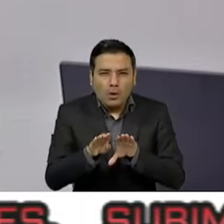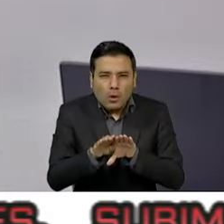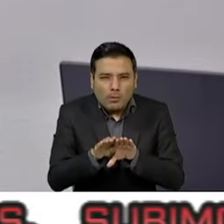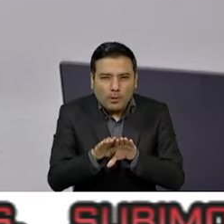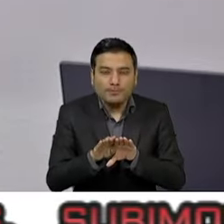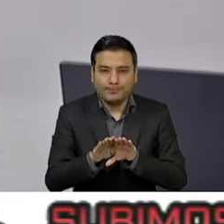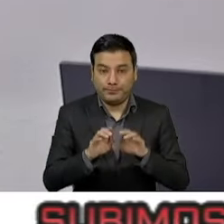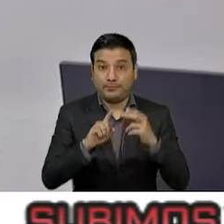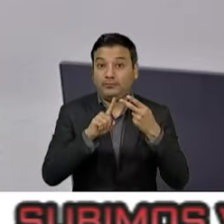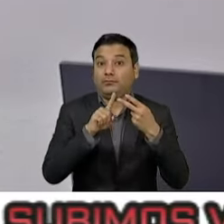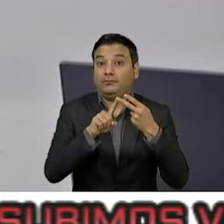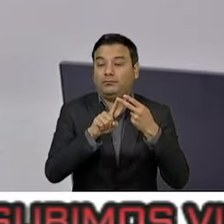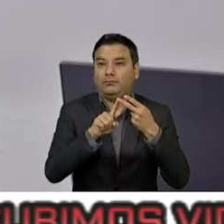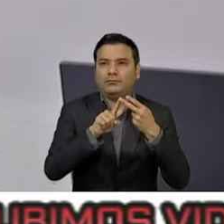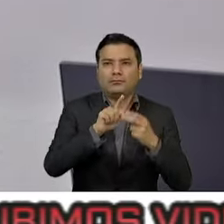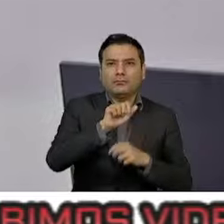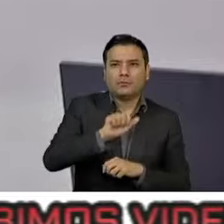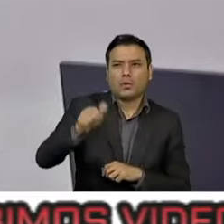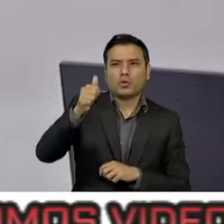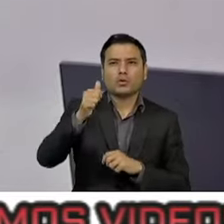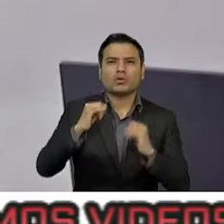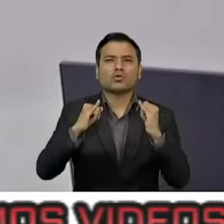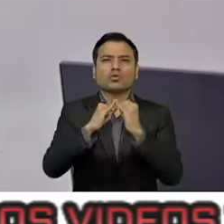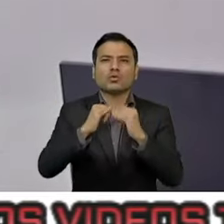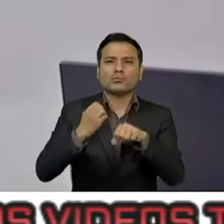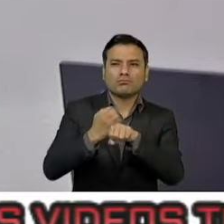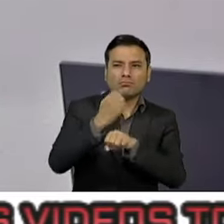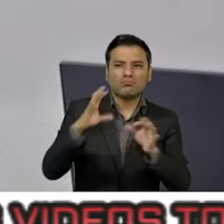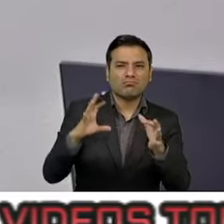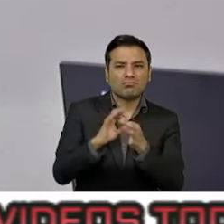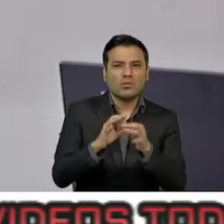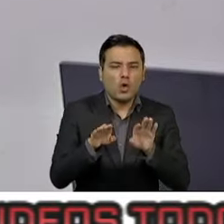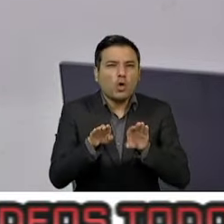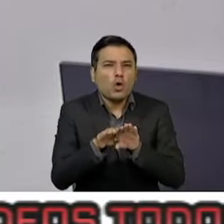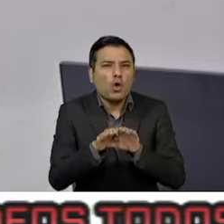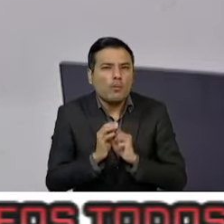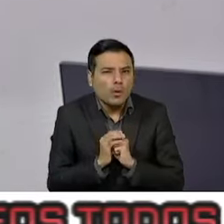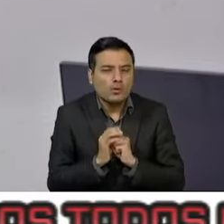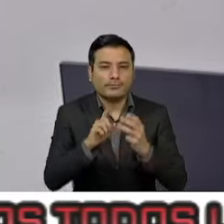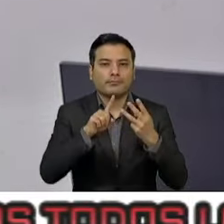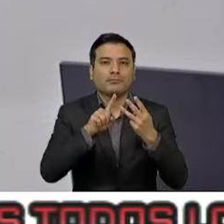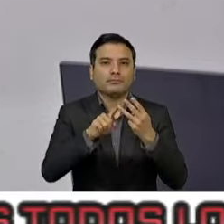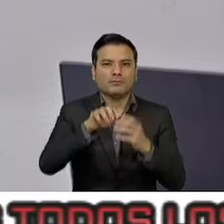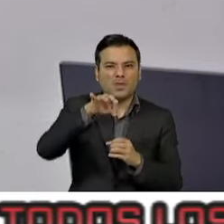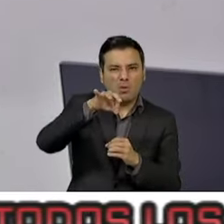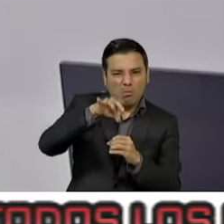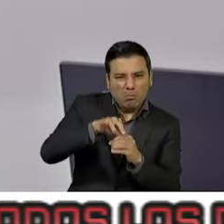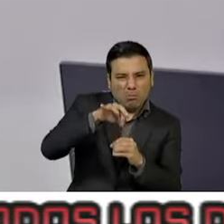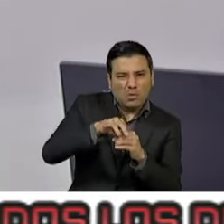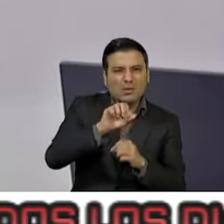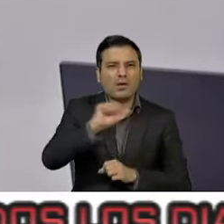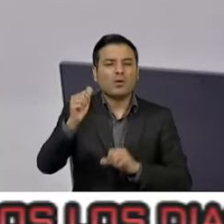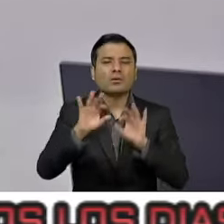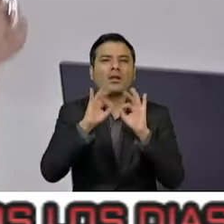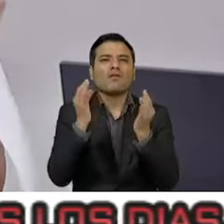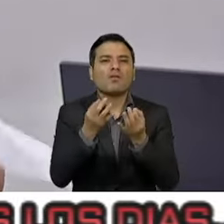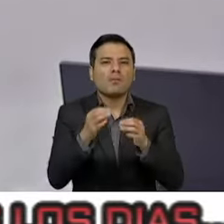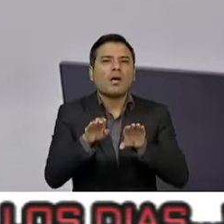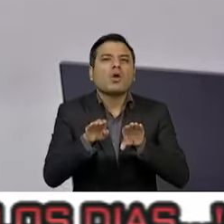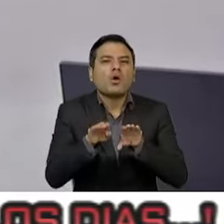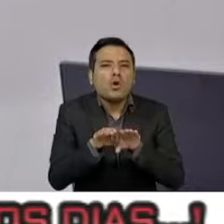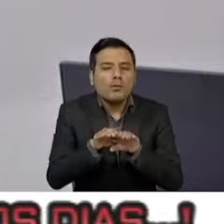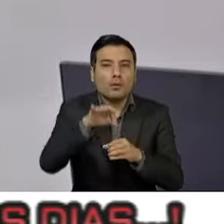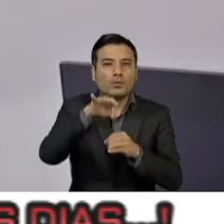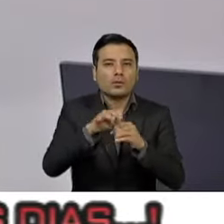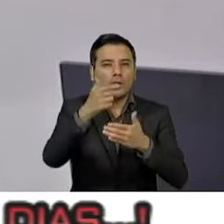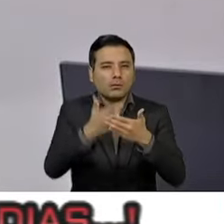la relación interinstitucional con los OPLES, la búsqueda de alternativas del cómo votamos y cómo computamos los sufragios y